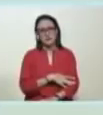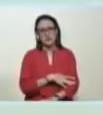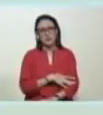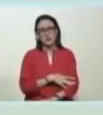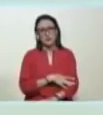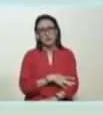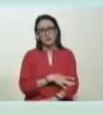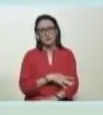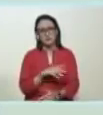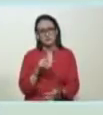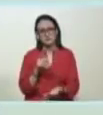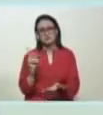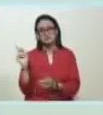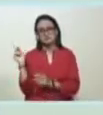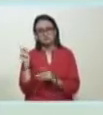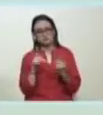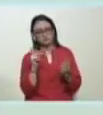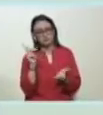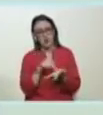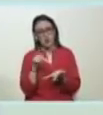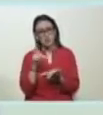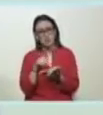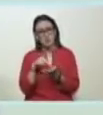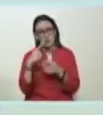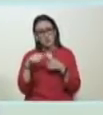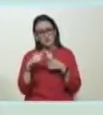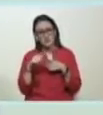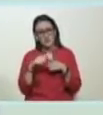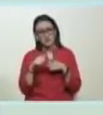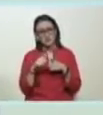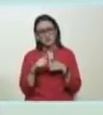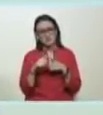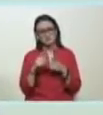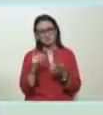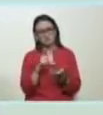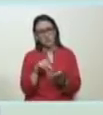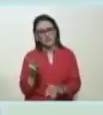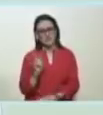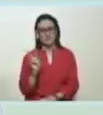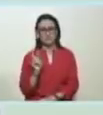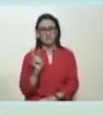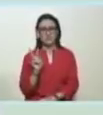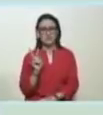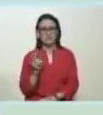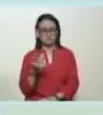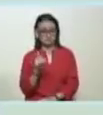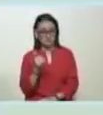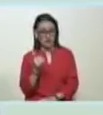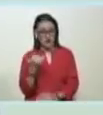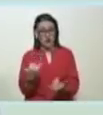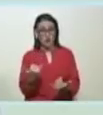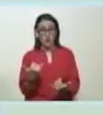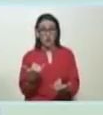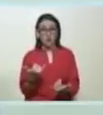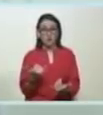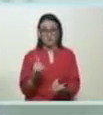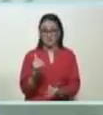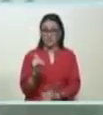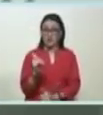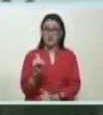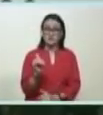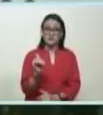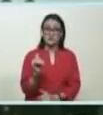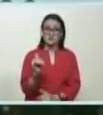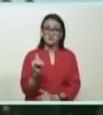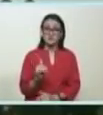varias oportunidades al país y que estuvieron y están presentes aún hoy y que en